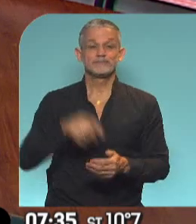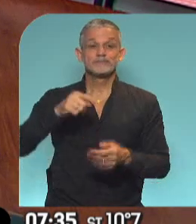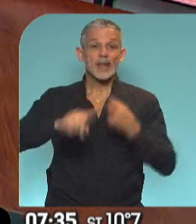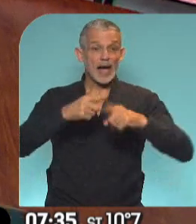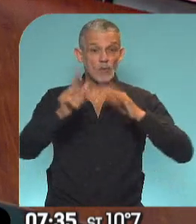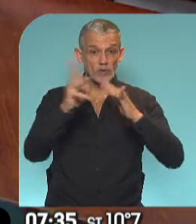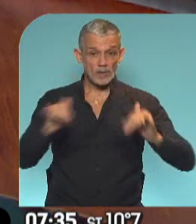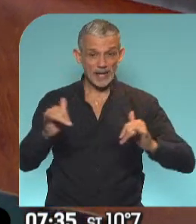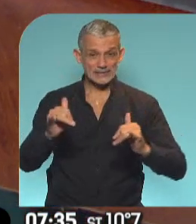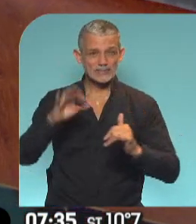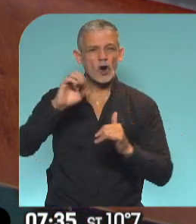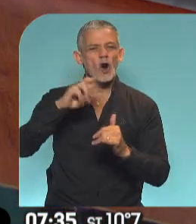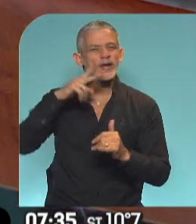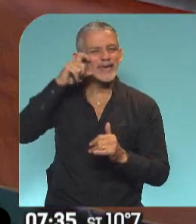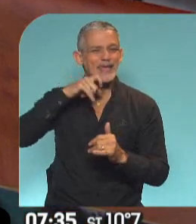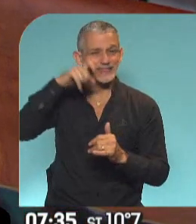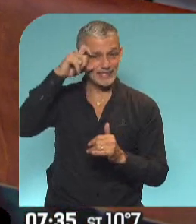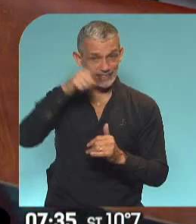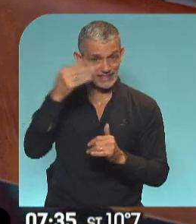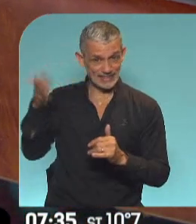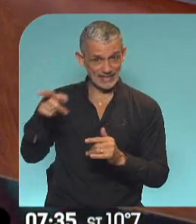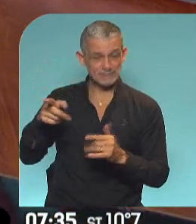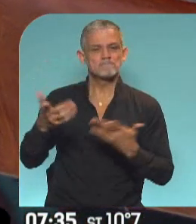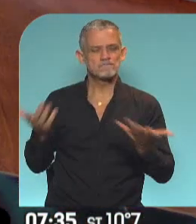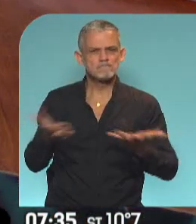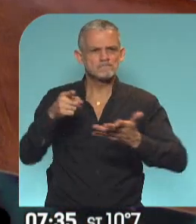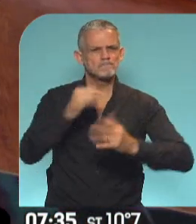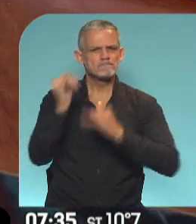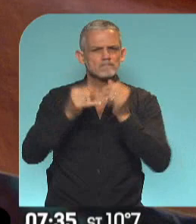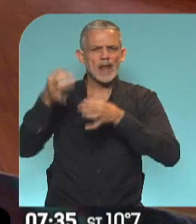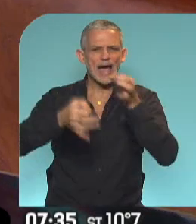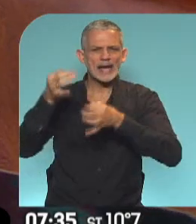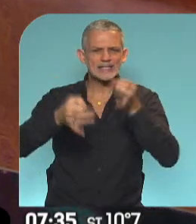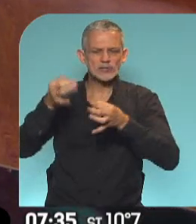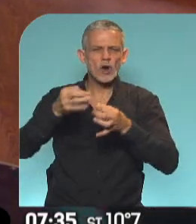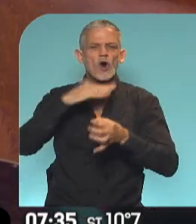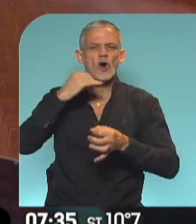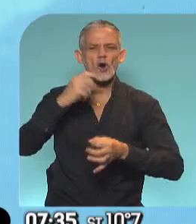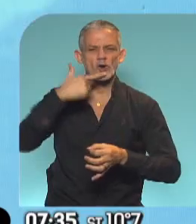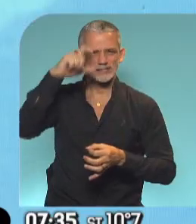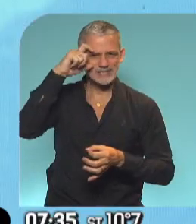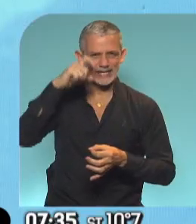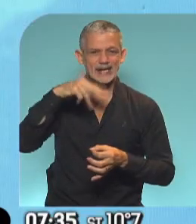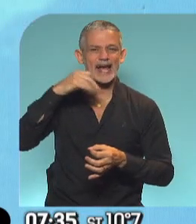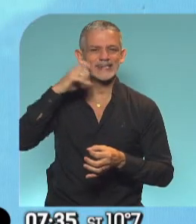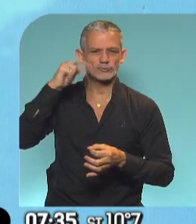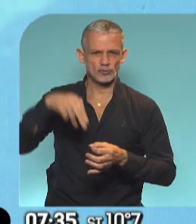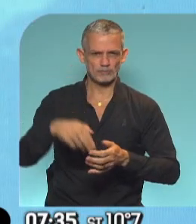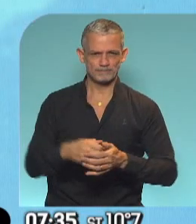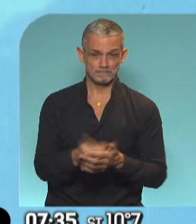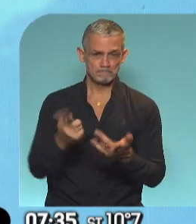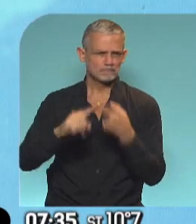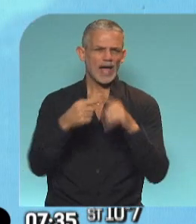Acuerdos de paz en Medio Oriente, un tema importante, lo habíamos adelantado ayer, ahora lo desarrolla y lo analiza José Natanson. José, buen día. ¿Qué tal, Pablo? Buen día. ¿Qué significan estos acuerdos? Bueno,